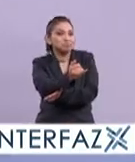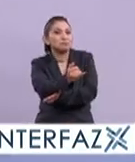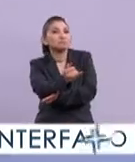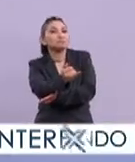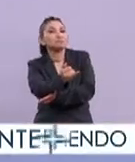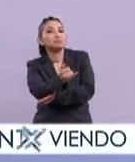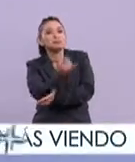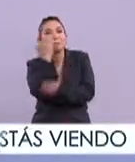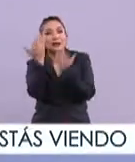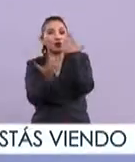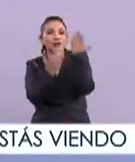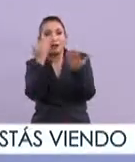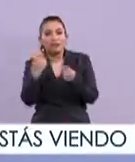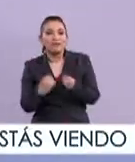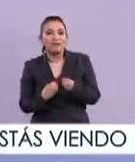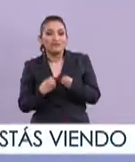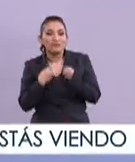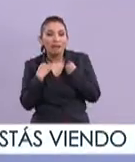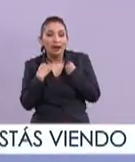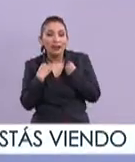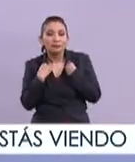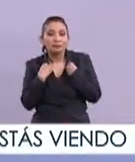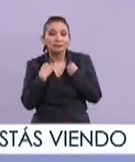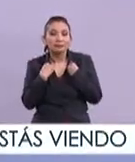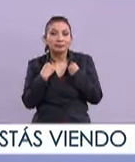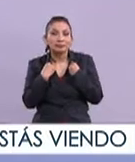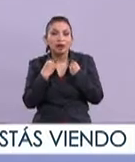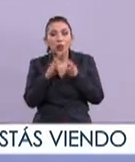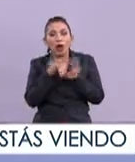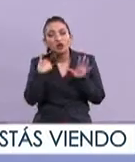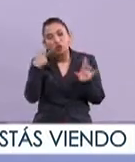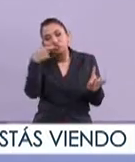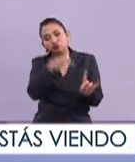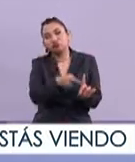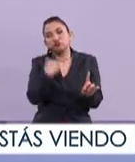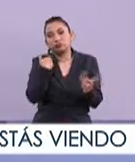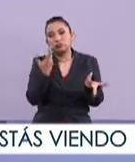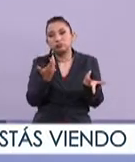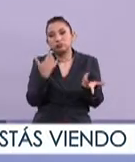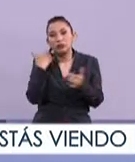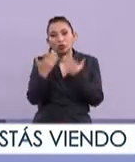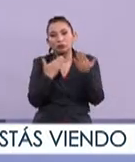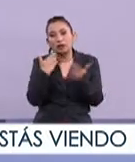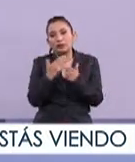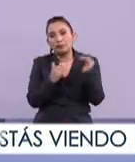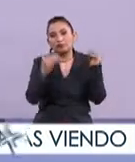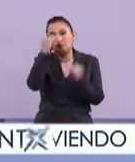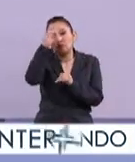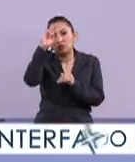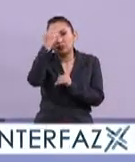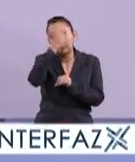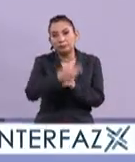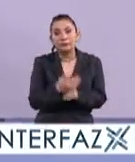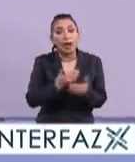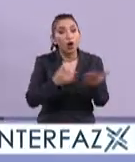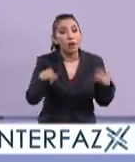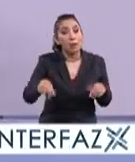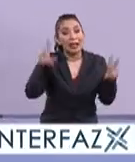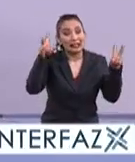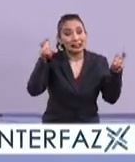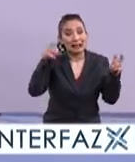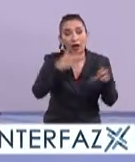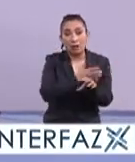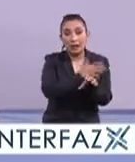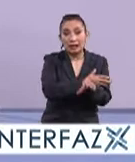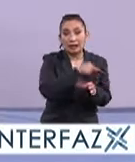decisión de nuestras vidas, que es a qué vamos a dedicar nuestros estudios de nivel superior. Y hoy para esta sección